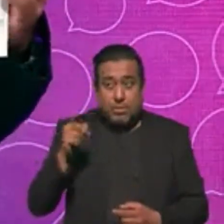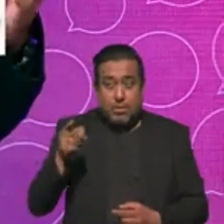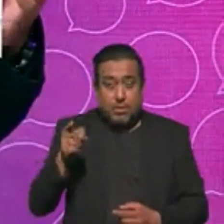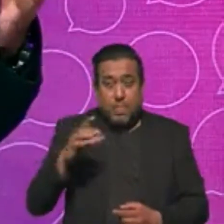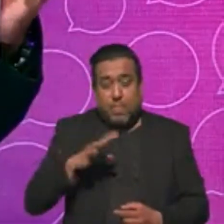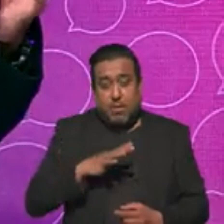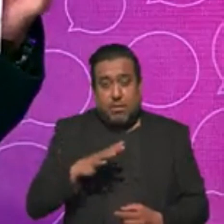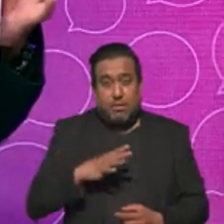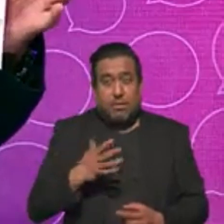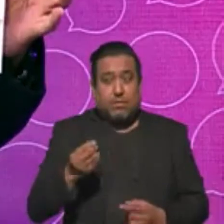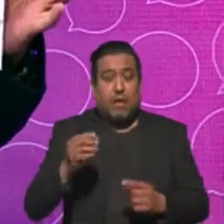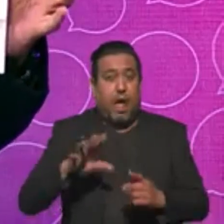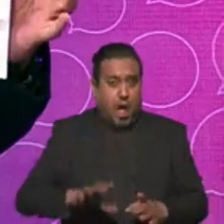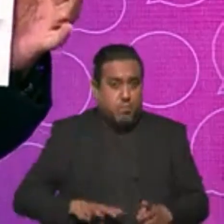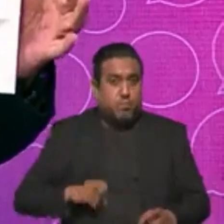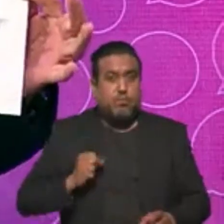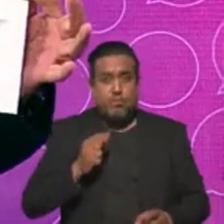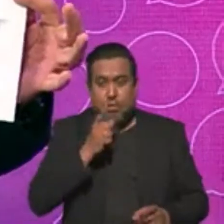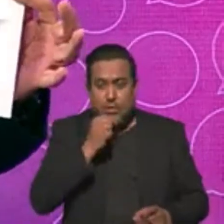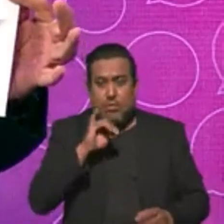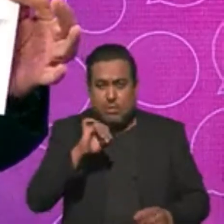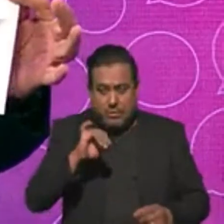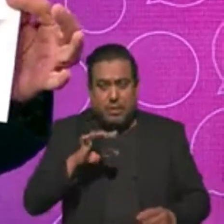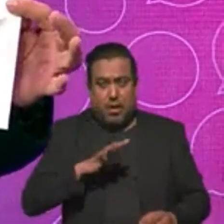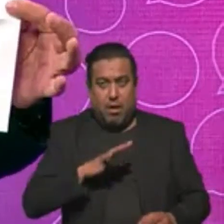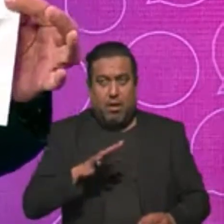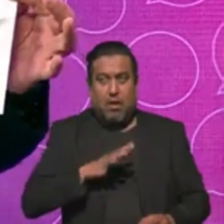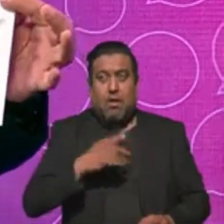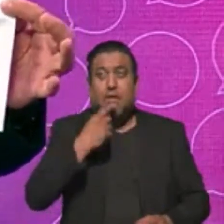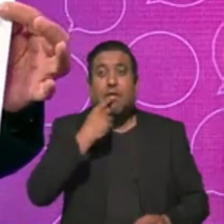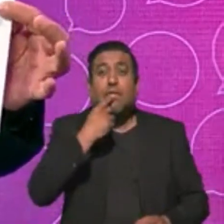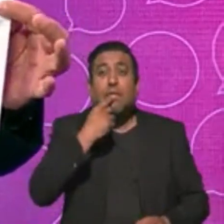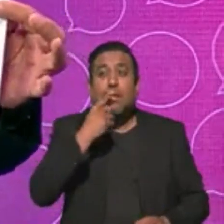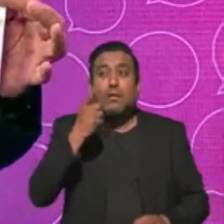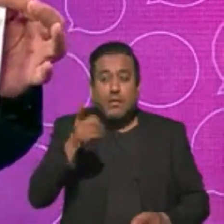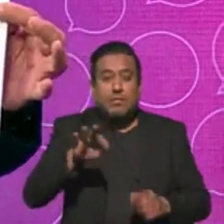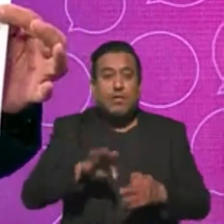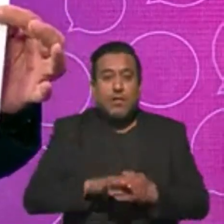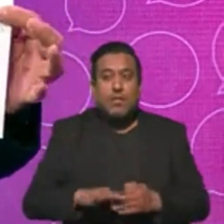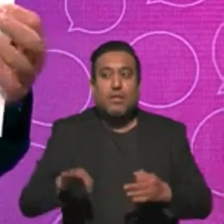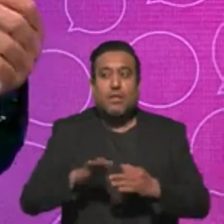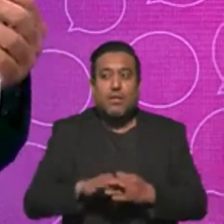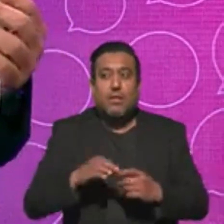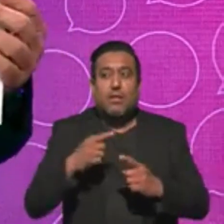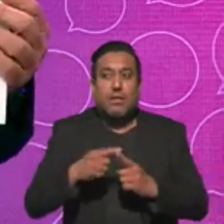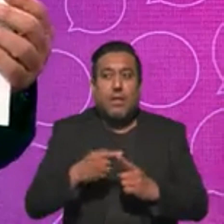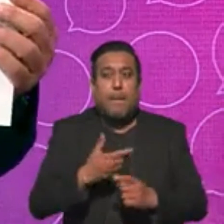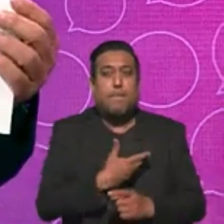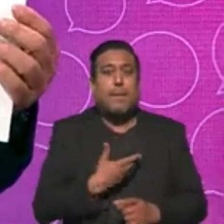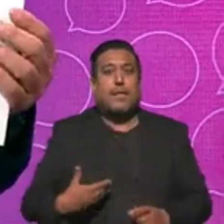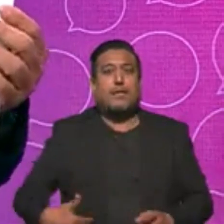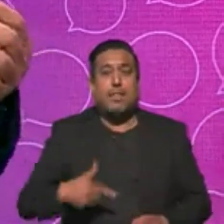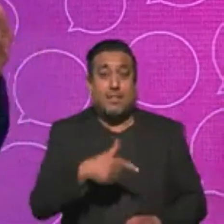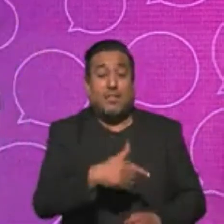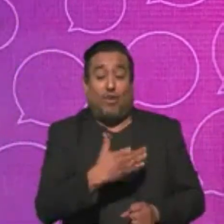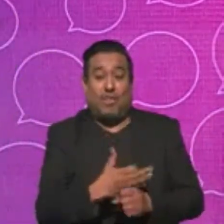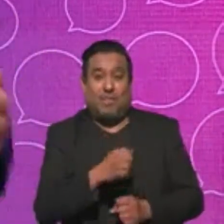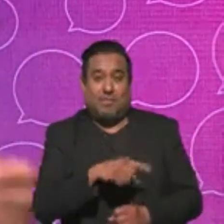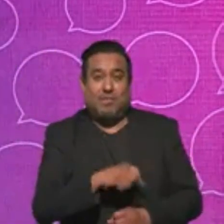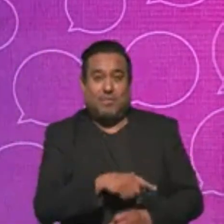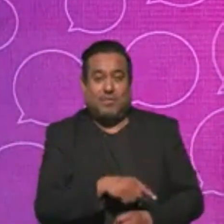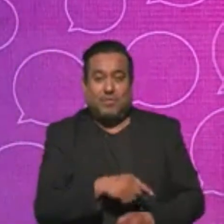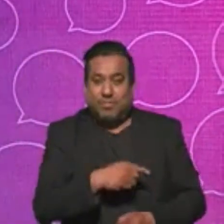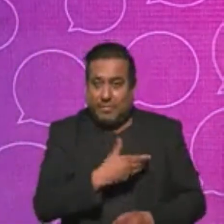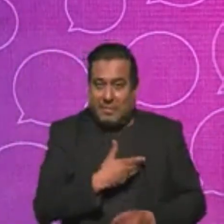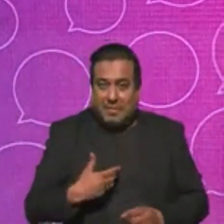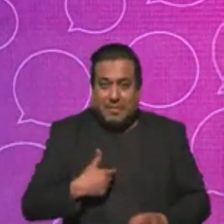que ciertamente hay abusos policiales esas son declaraciones recurrentes que hace el alcalde hoy en campaña pero que